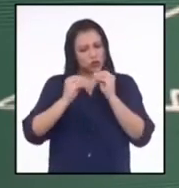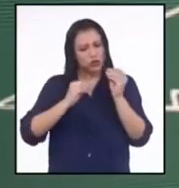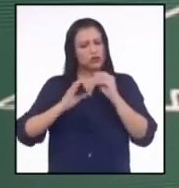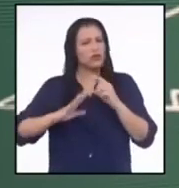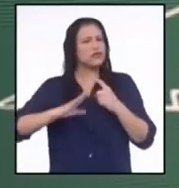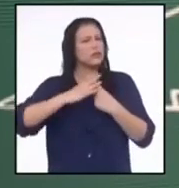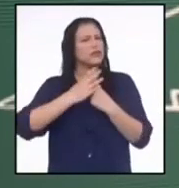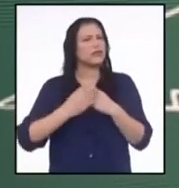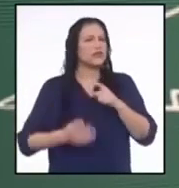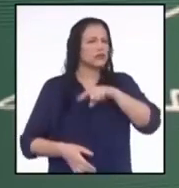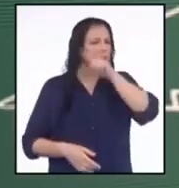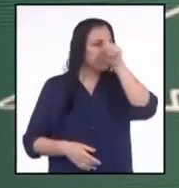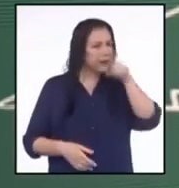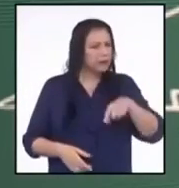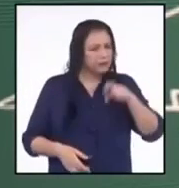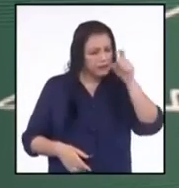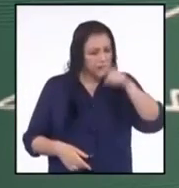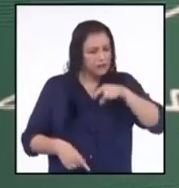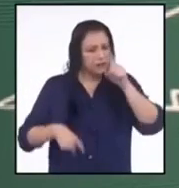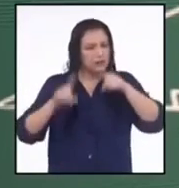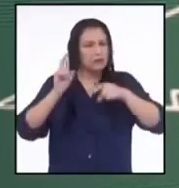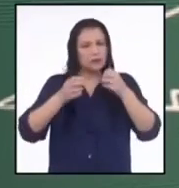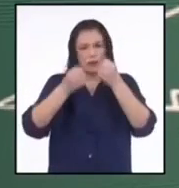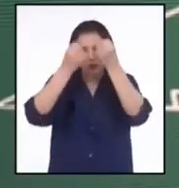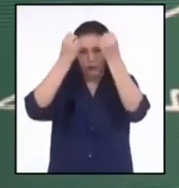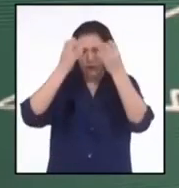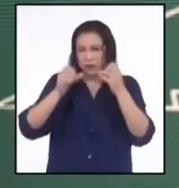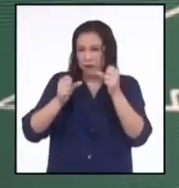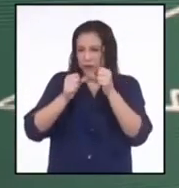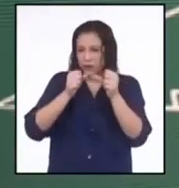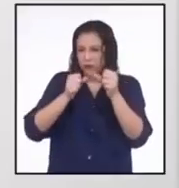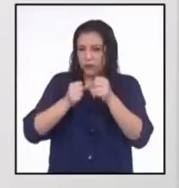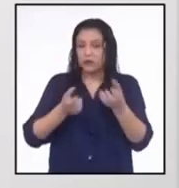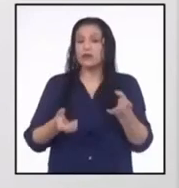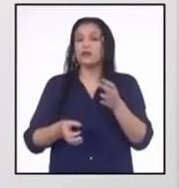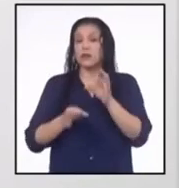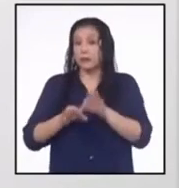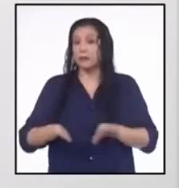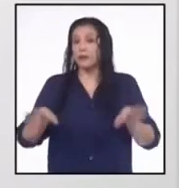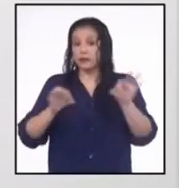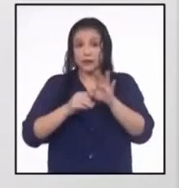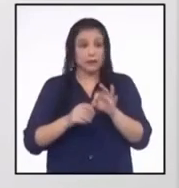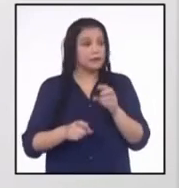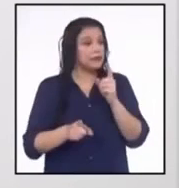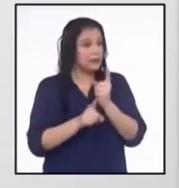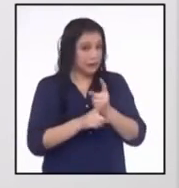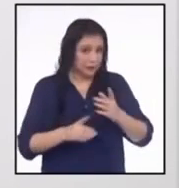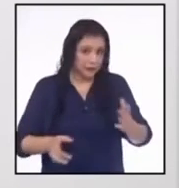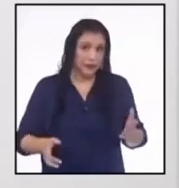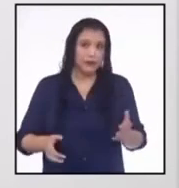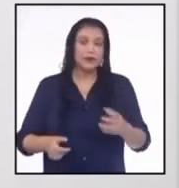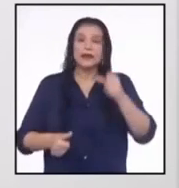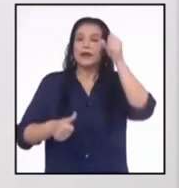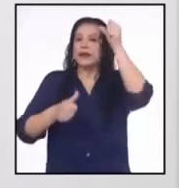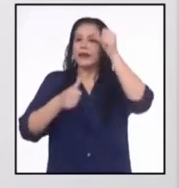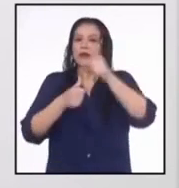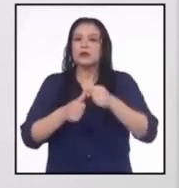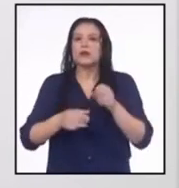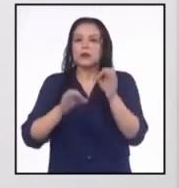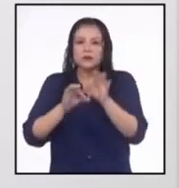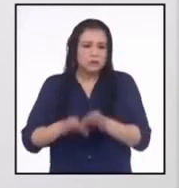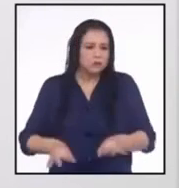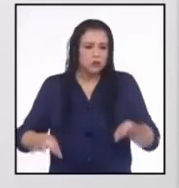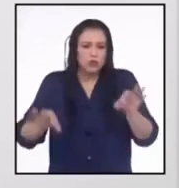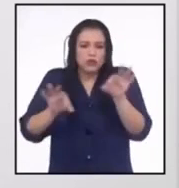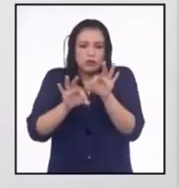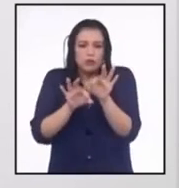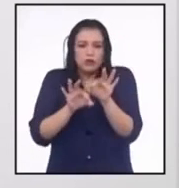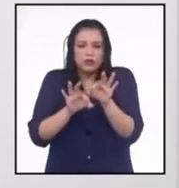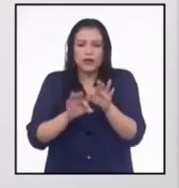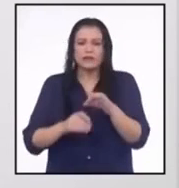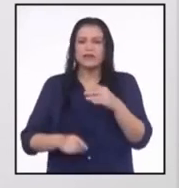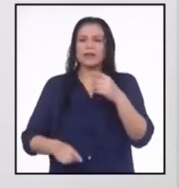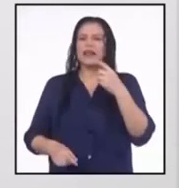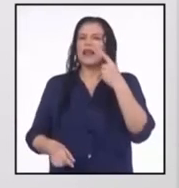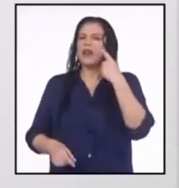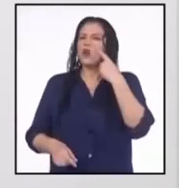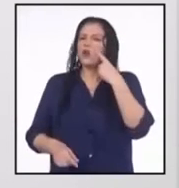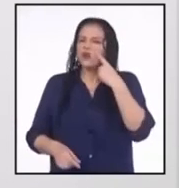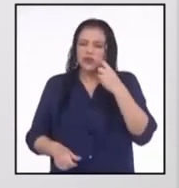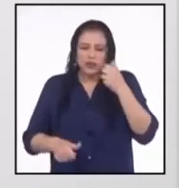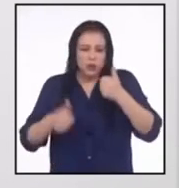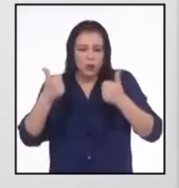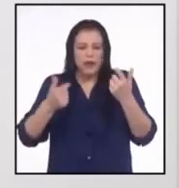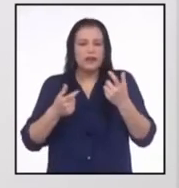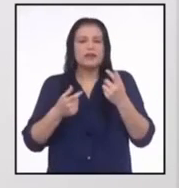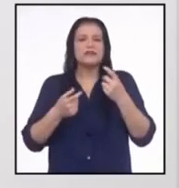parábola, me di cuenta que necesito de algunos datos que me parecen importantes. Claro que sí. Recuerda que es muy importante reconocer la forma